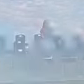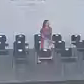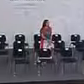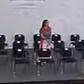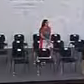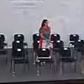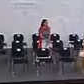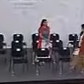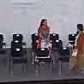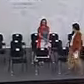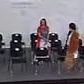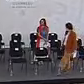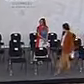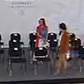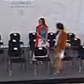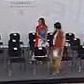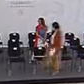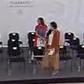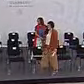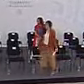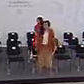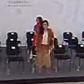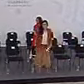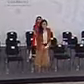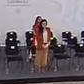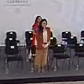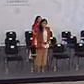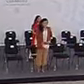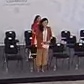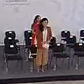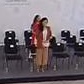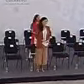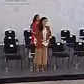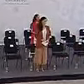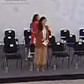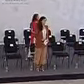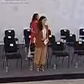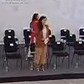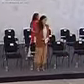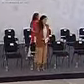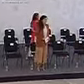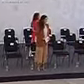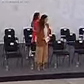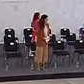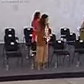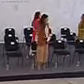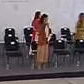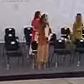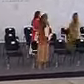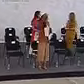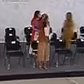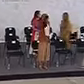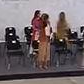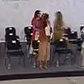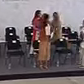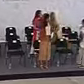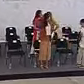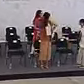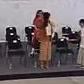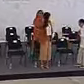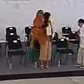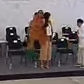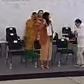para darle seguimiento al plan de reconstrucción